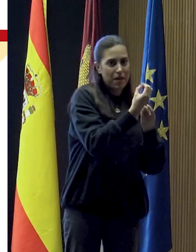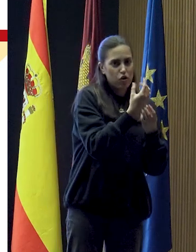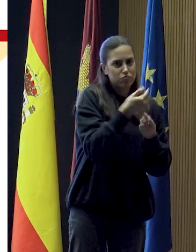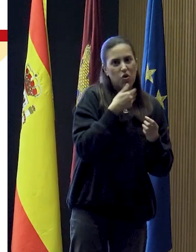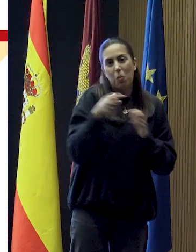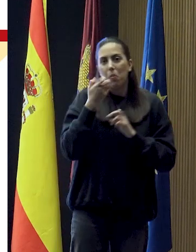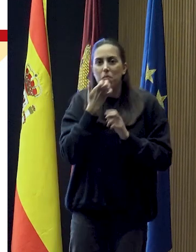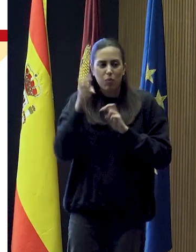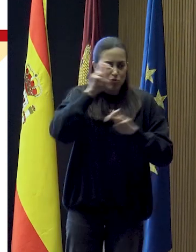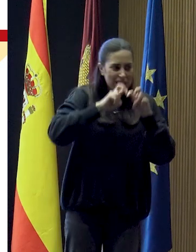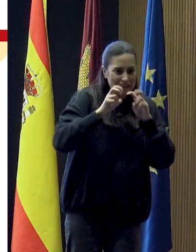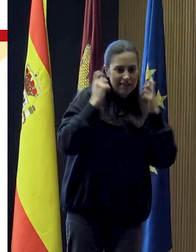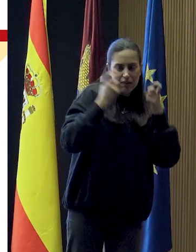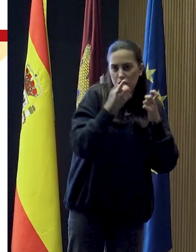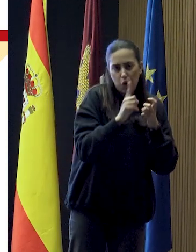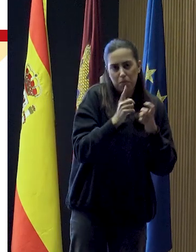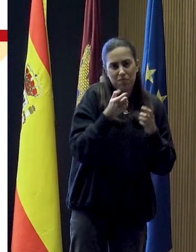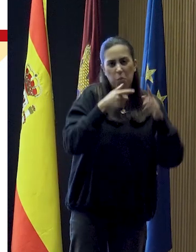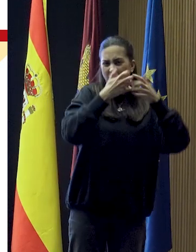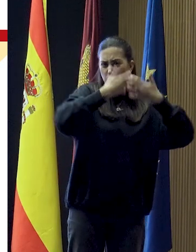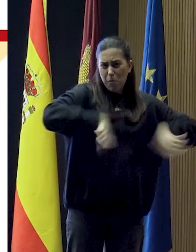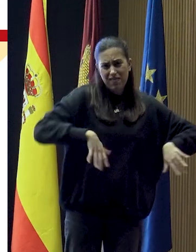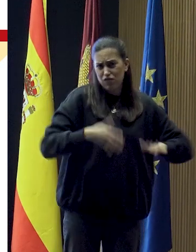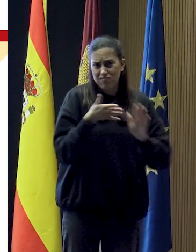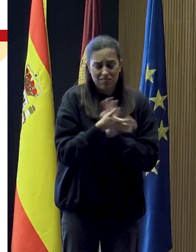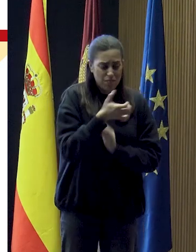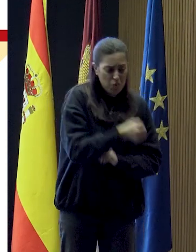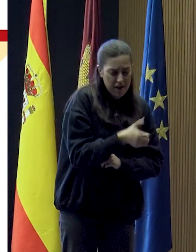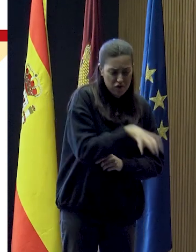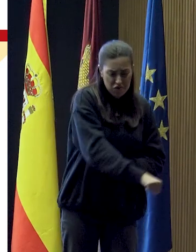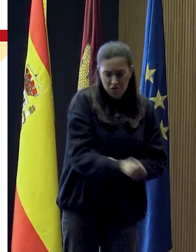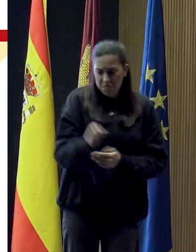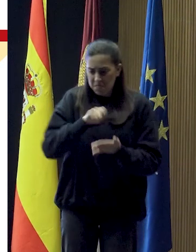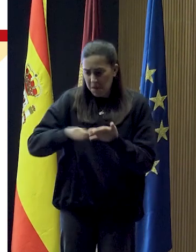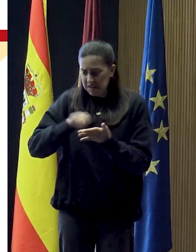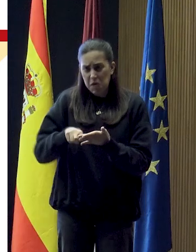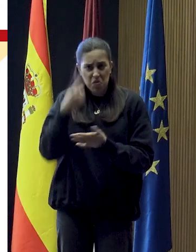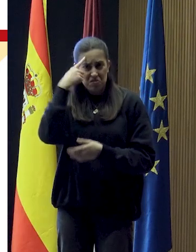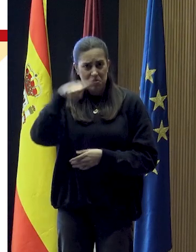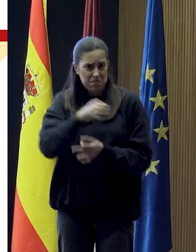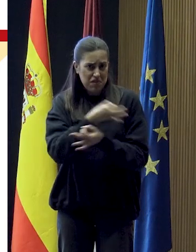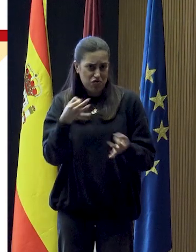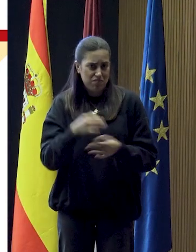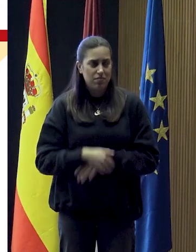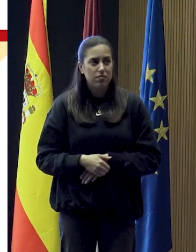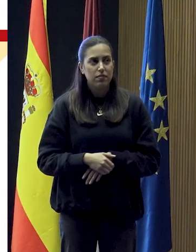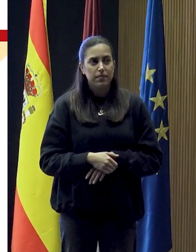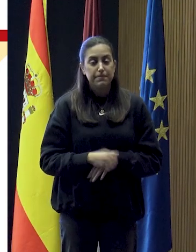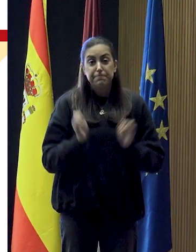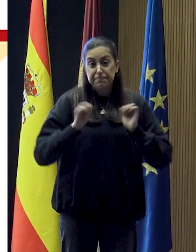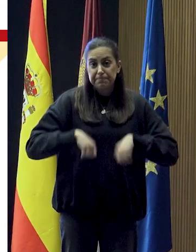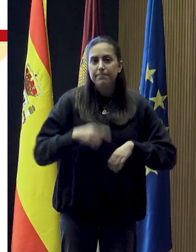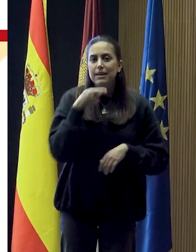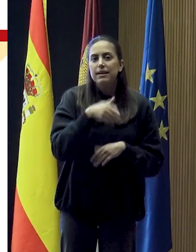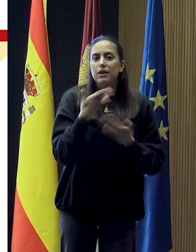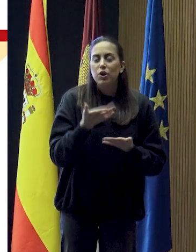necesidad de estar pensando cuál es el siguiente paso que tengo que hacer. Cojo el boli, escribo y ya voy poniendo lo que tenga que poner, ¿vale? Entonces,